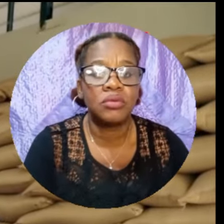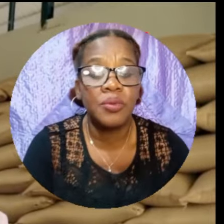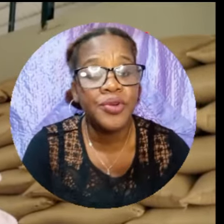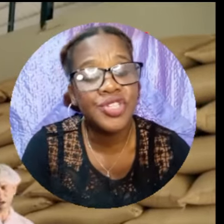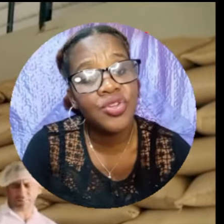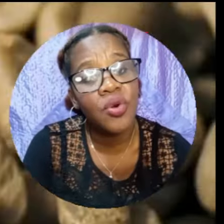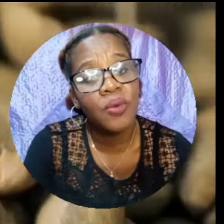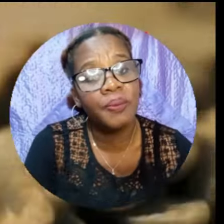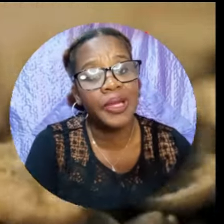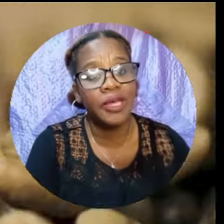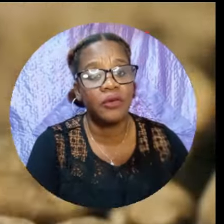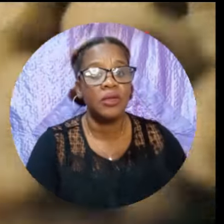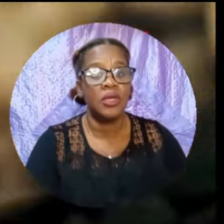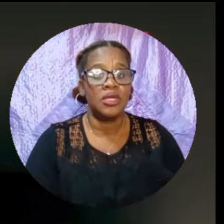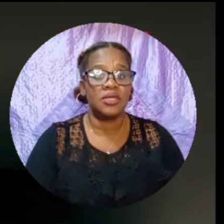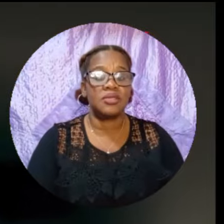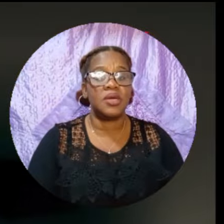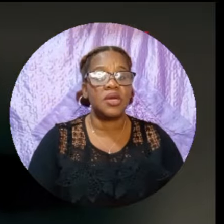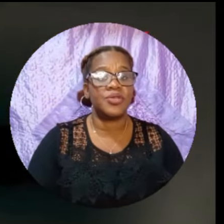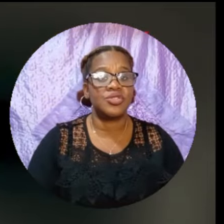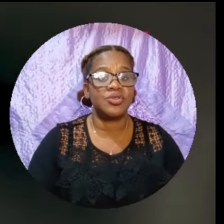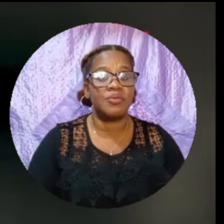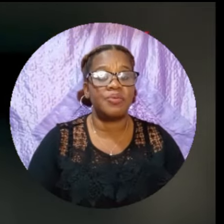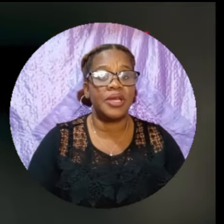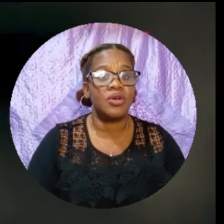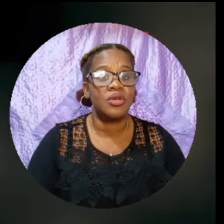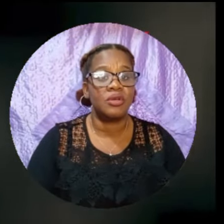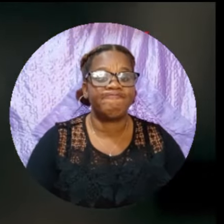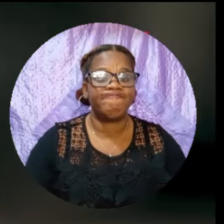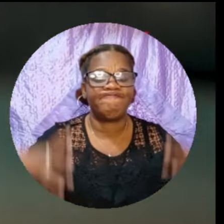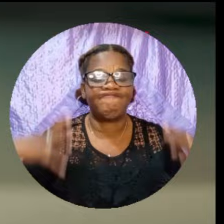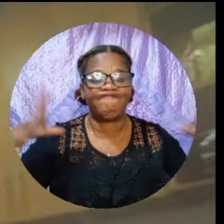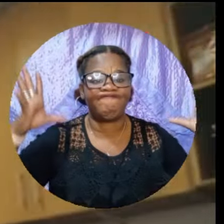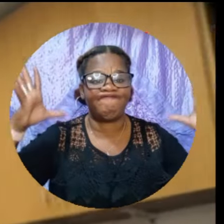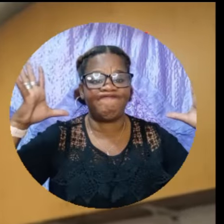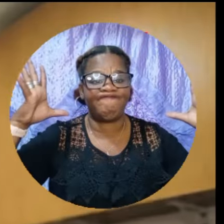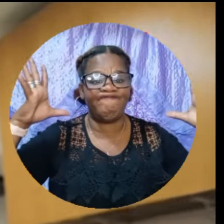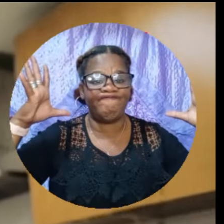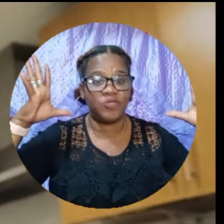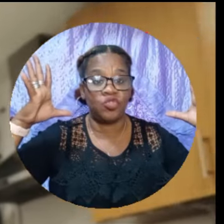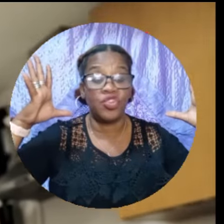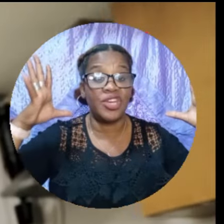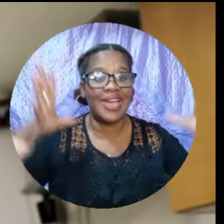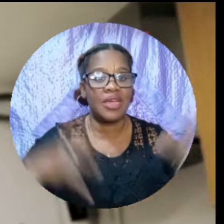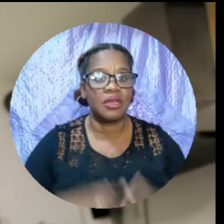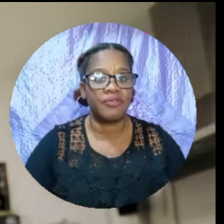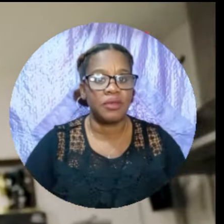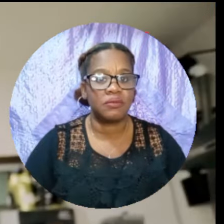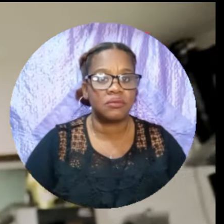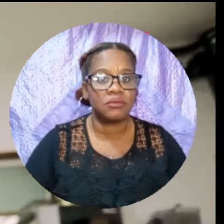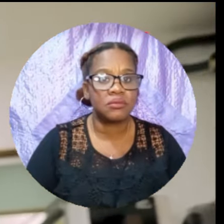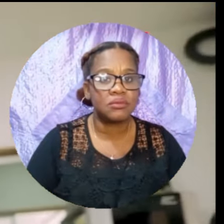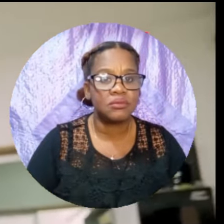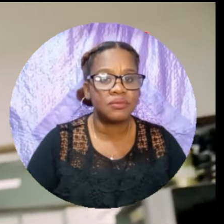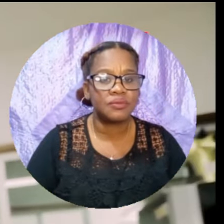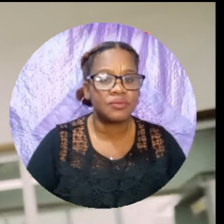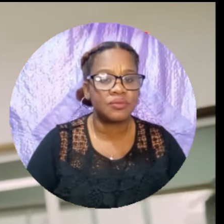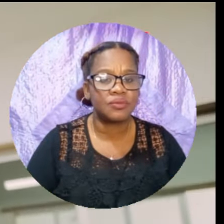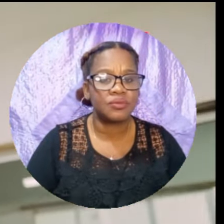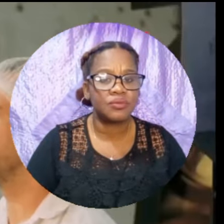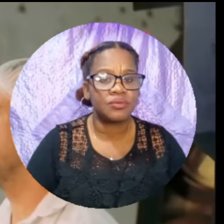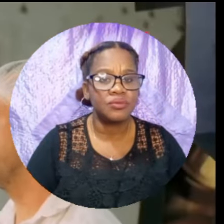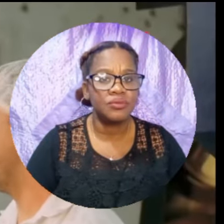¡Wow! Un proceso complejo. Y encima de que es un proceso complejo... Aquí, después de los procesos que pasamos, el proceso de secado, se recolecta el café